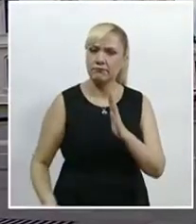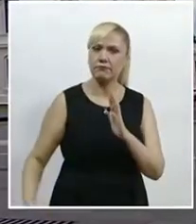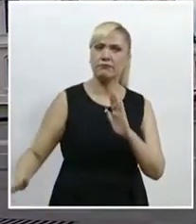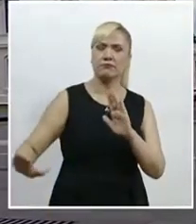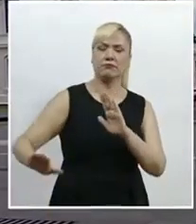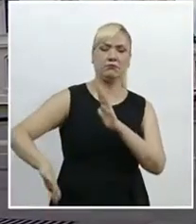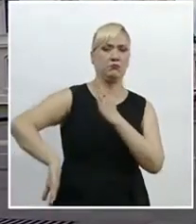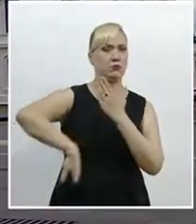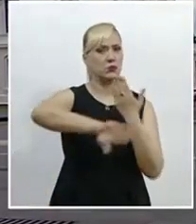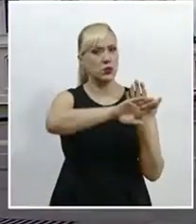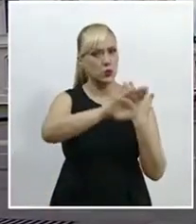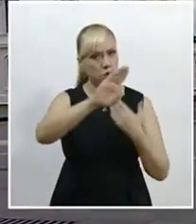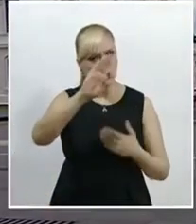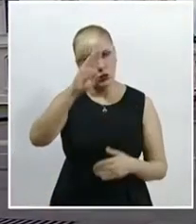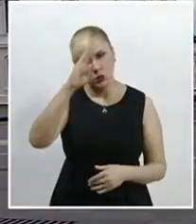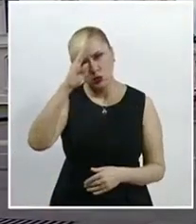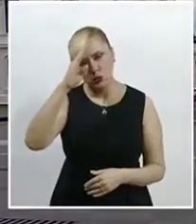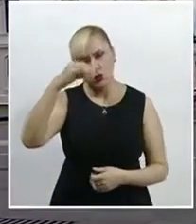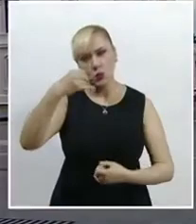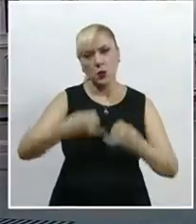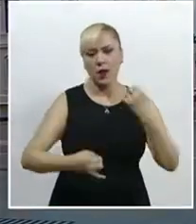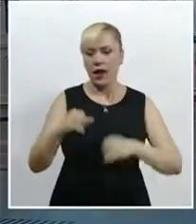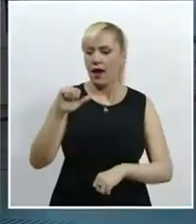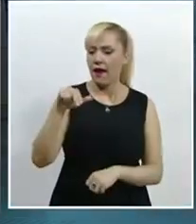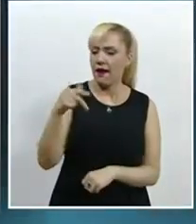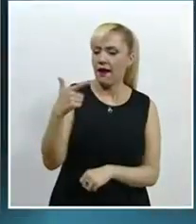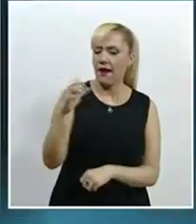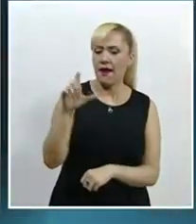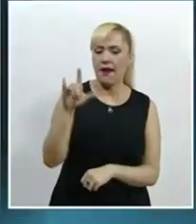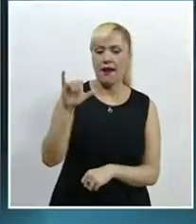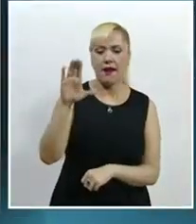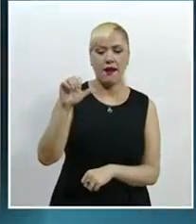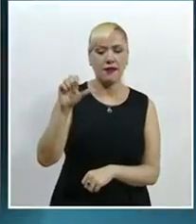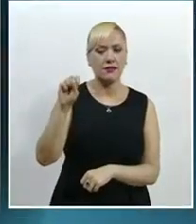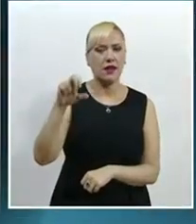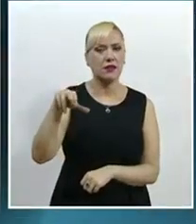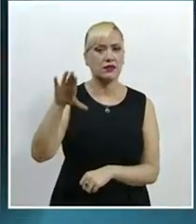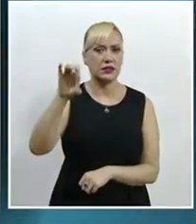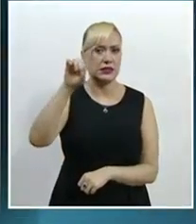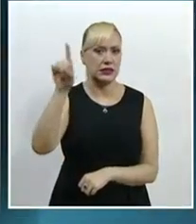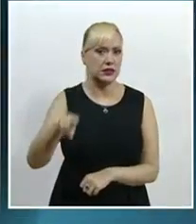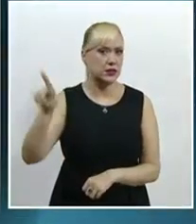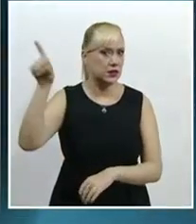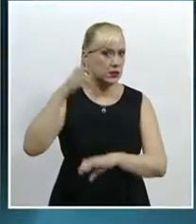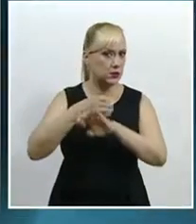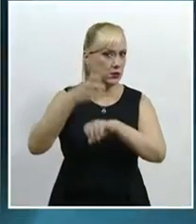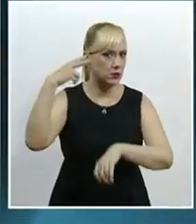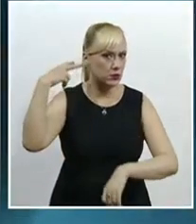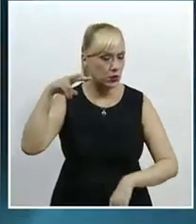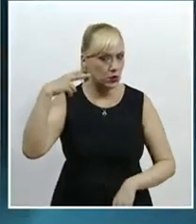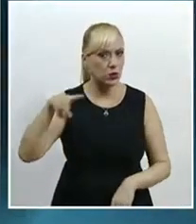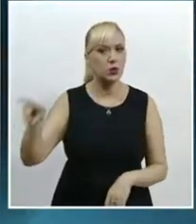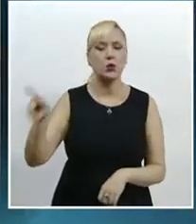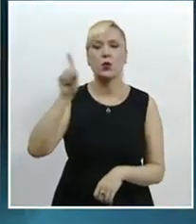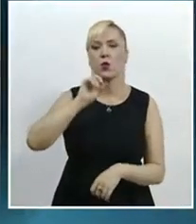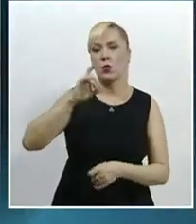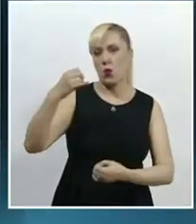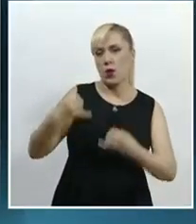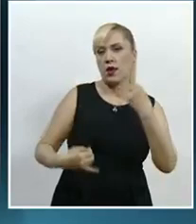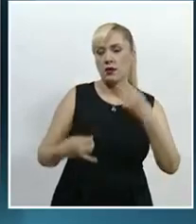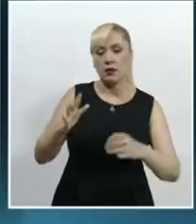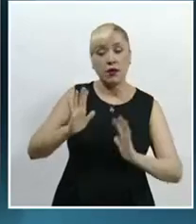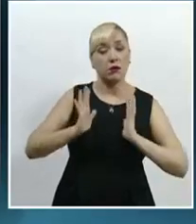la que ha sido objeto la jueza Angélica Sánchez Hernández en el estado de Veracruz. Confían en que la jueza del Fuero Común, que